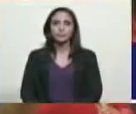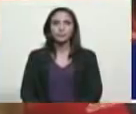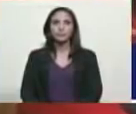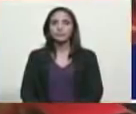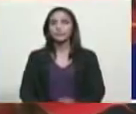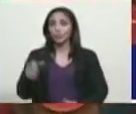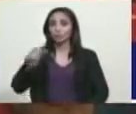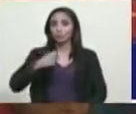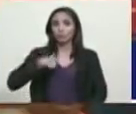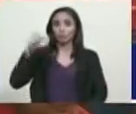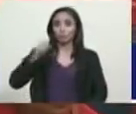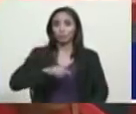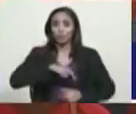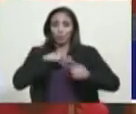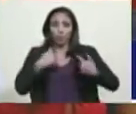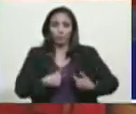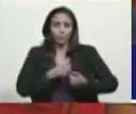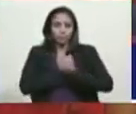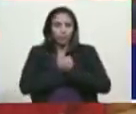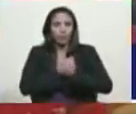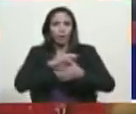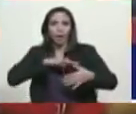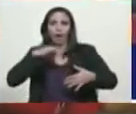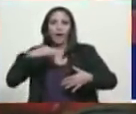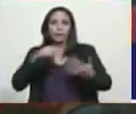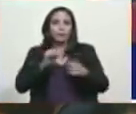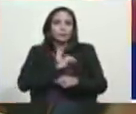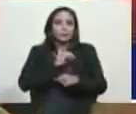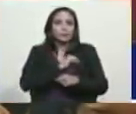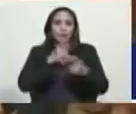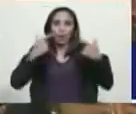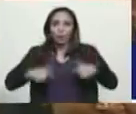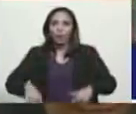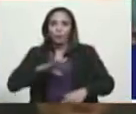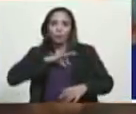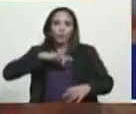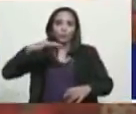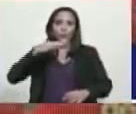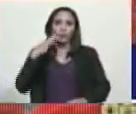Yo soy chavista de corazón, de alma, de nervio, de espíritu.